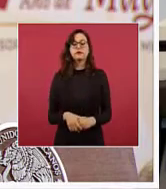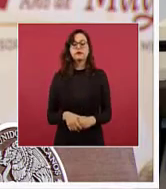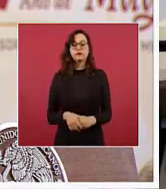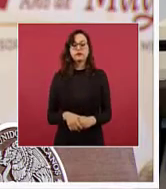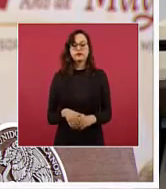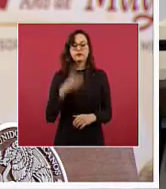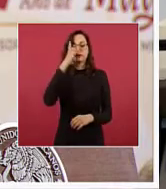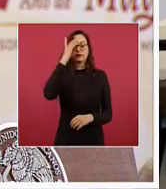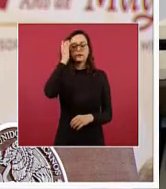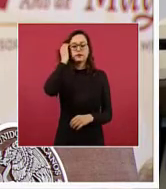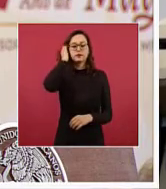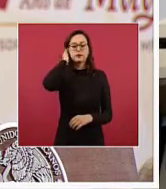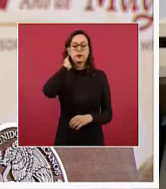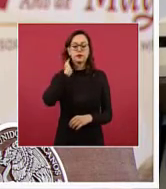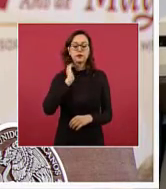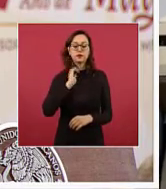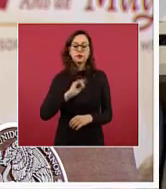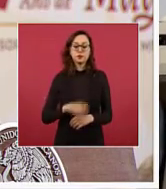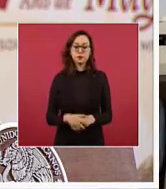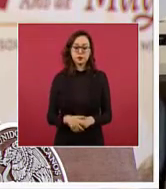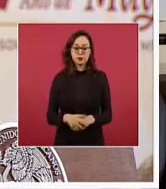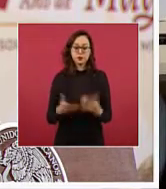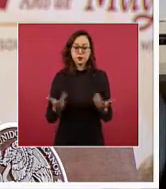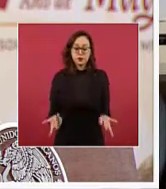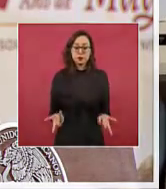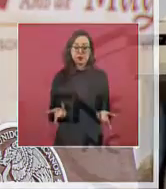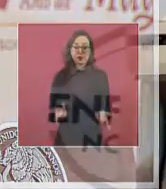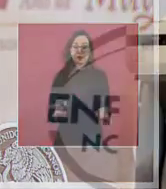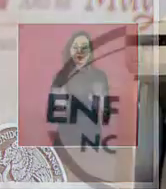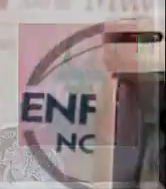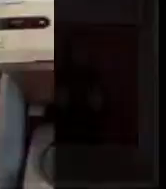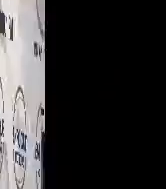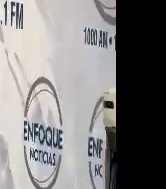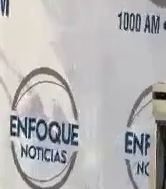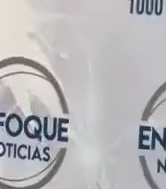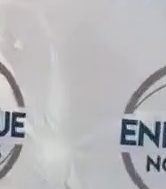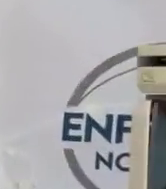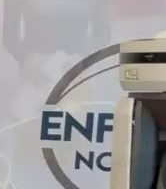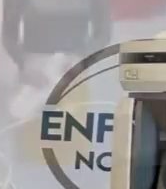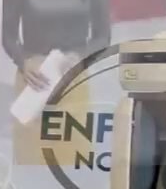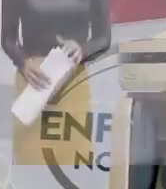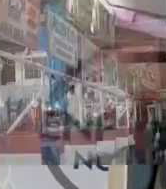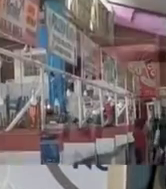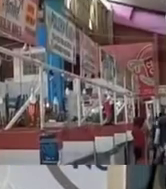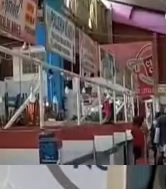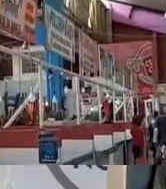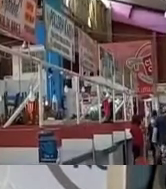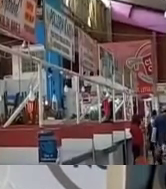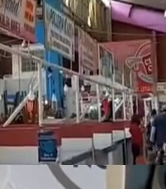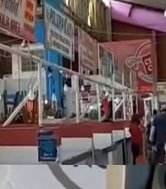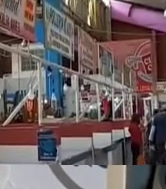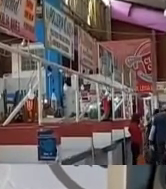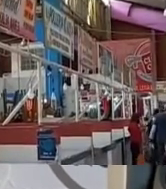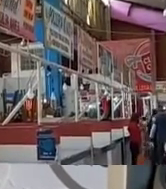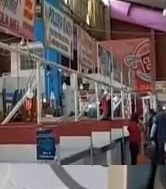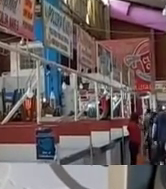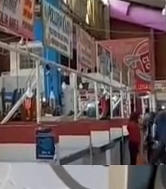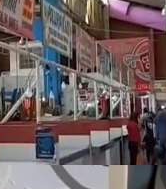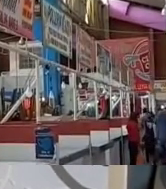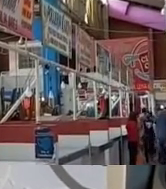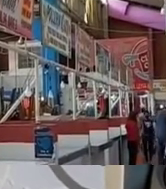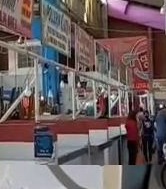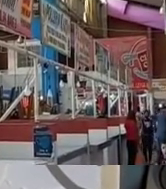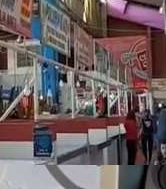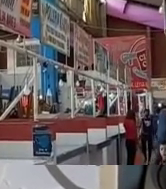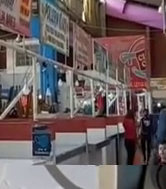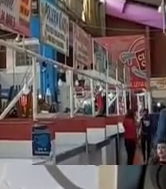usted tiene menores de esas edades, no lo dude, aquí le dejo los datos. Oiga, hay violencia contra el gremio que vende